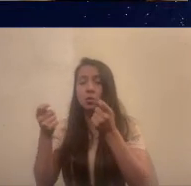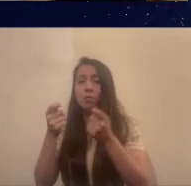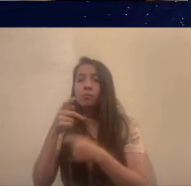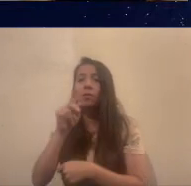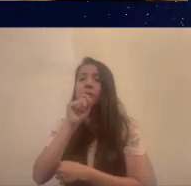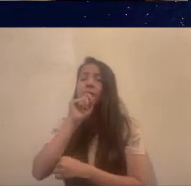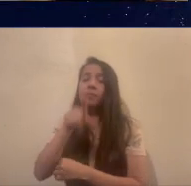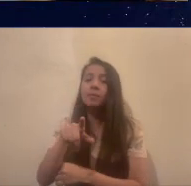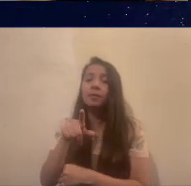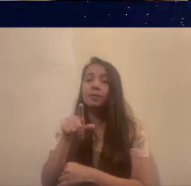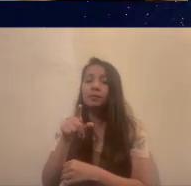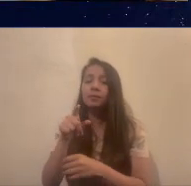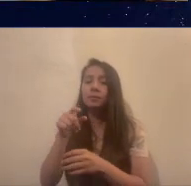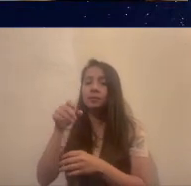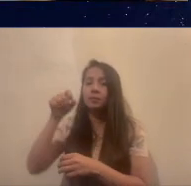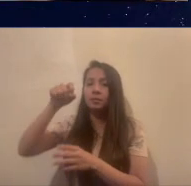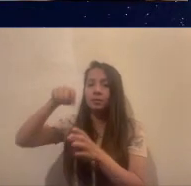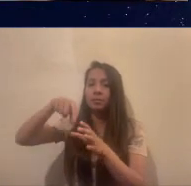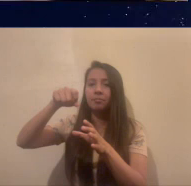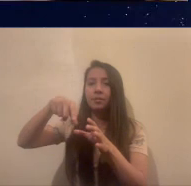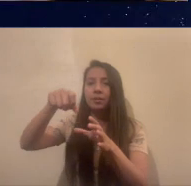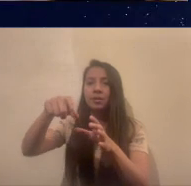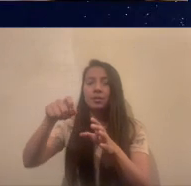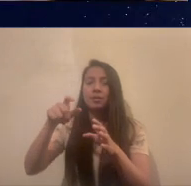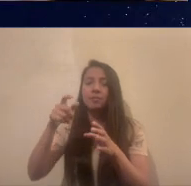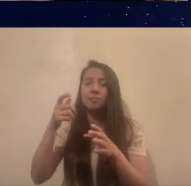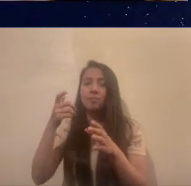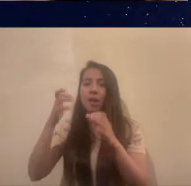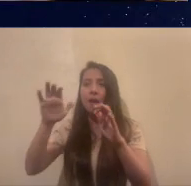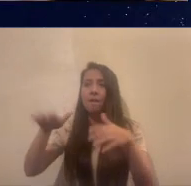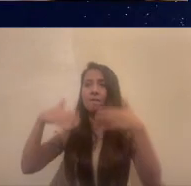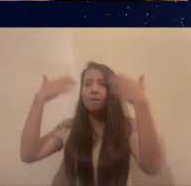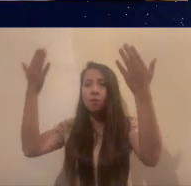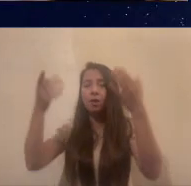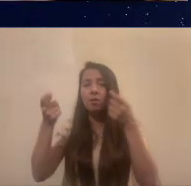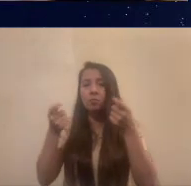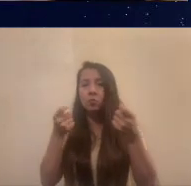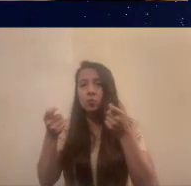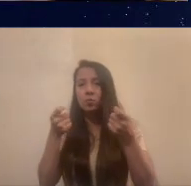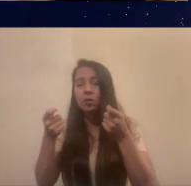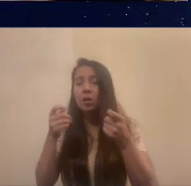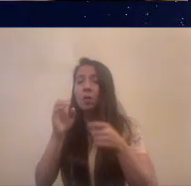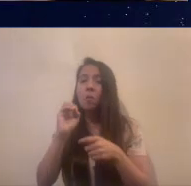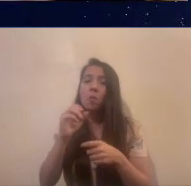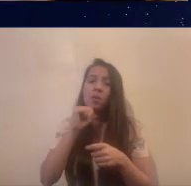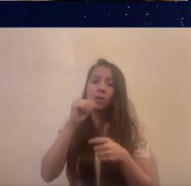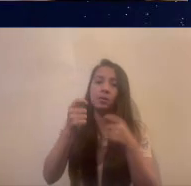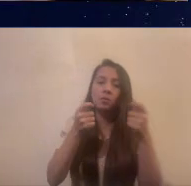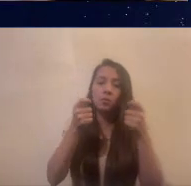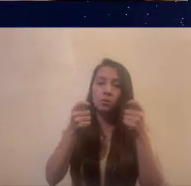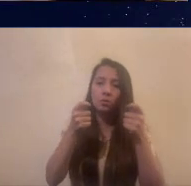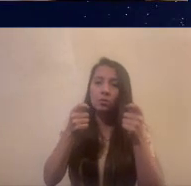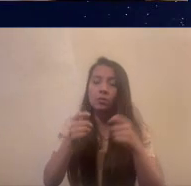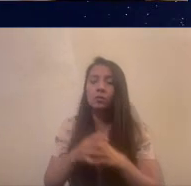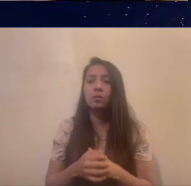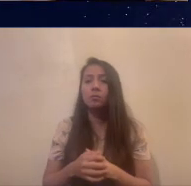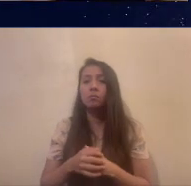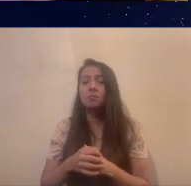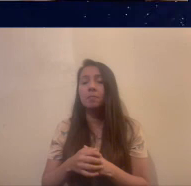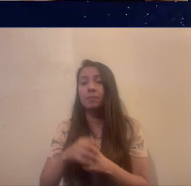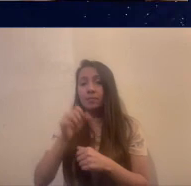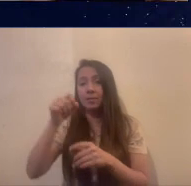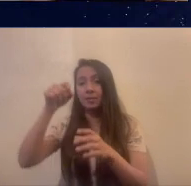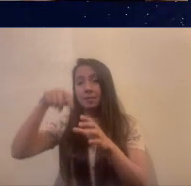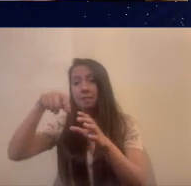también la supervivencia de las semillas en el espacio exterior, en ambientes semicontrolados a no controlados.